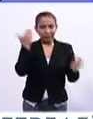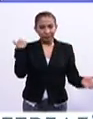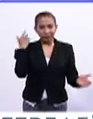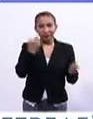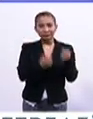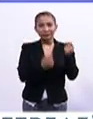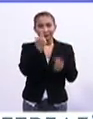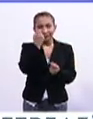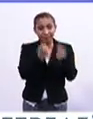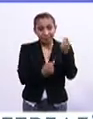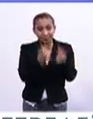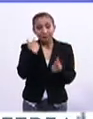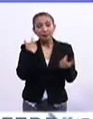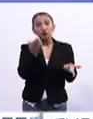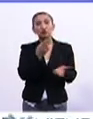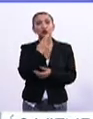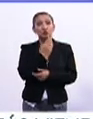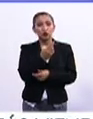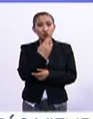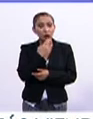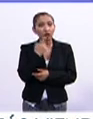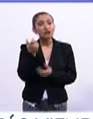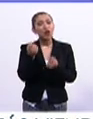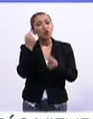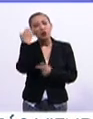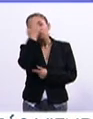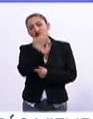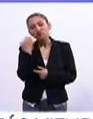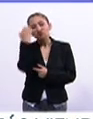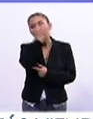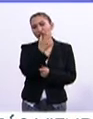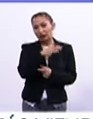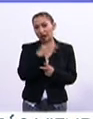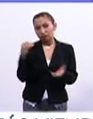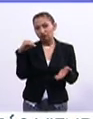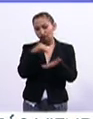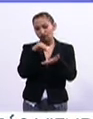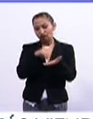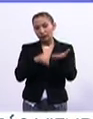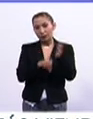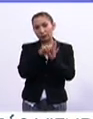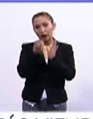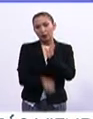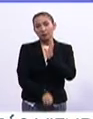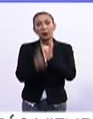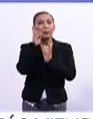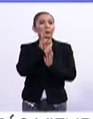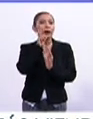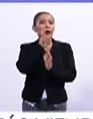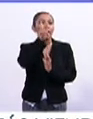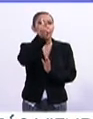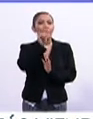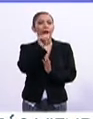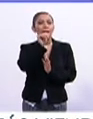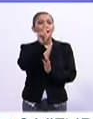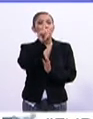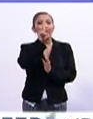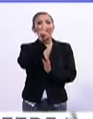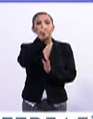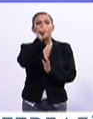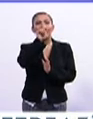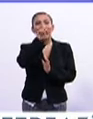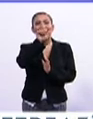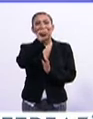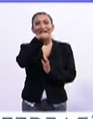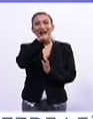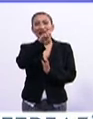con ciertas aplicaciones, ciertas mediciones que se han venido estableciendo, como lo es la prueba Planea, y que por